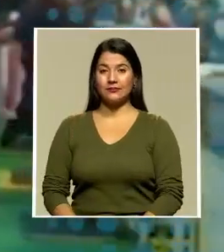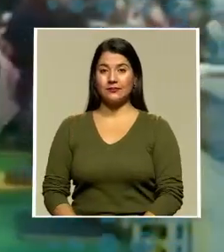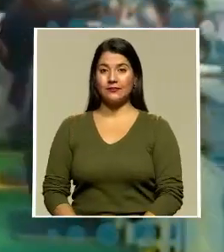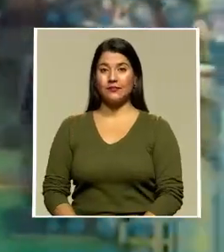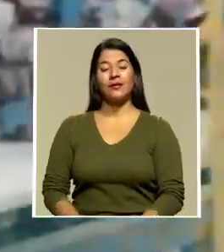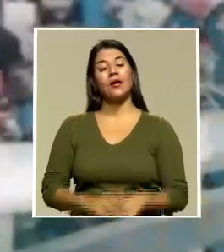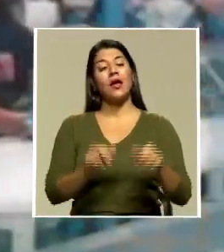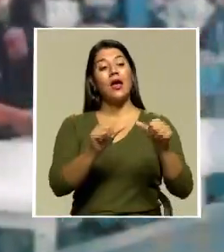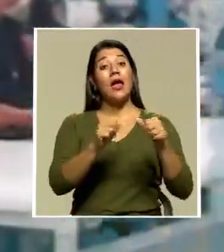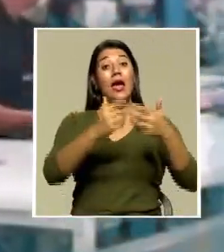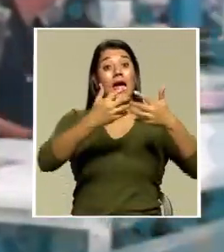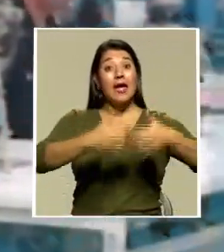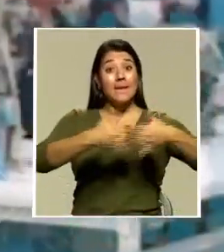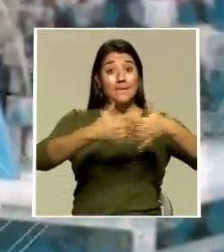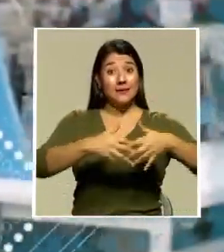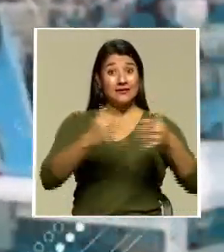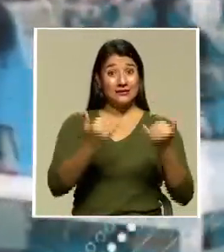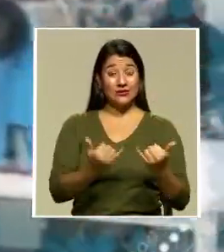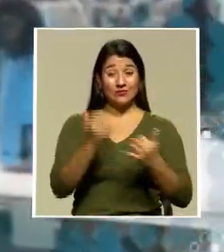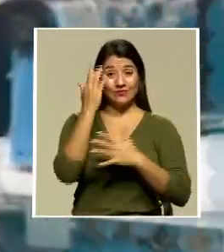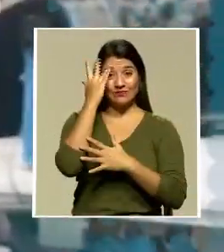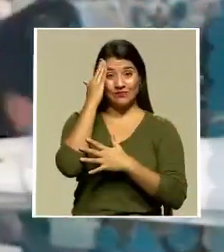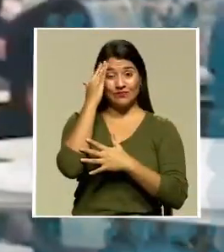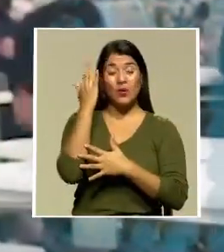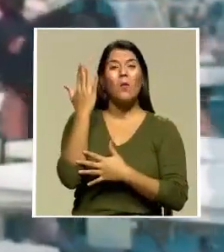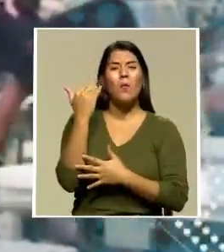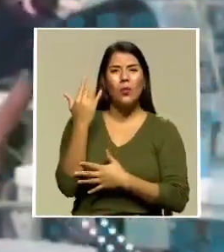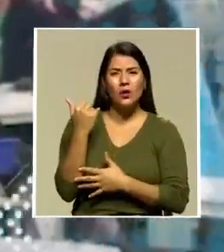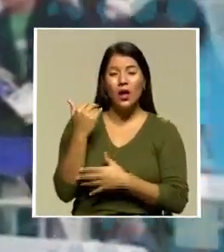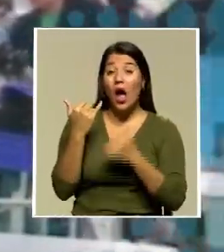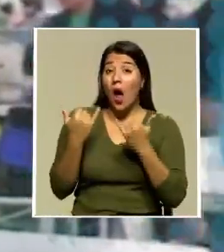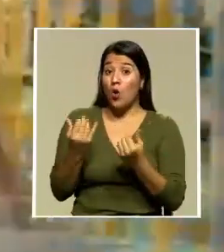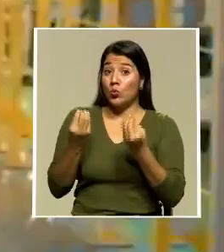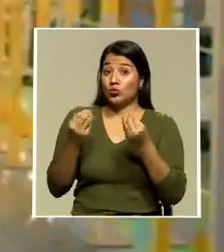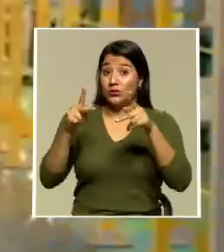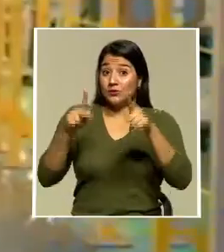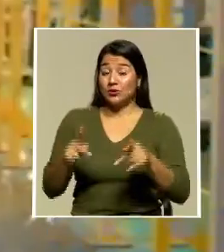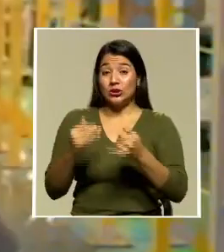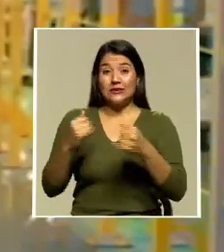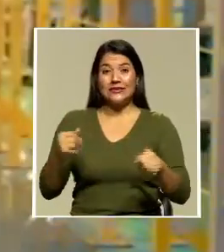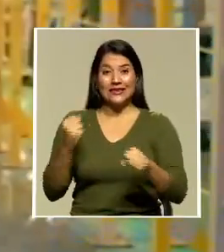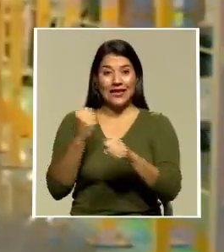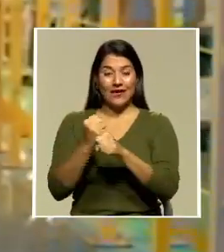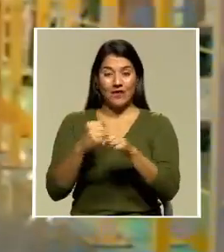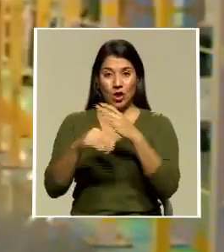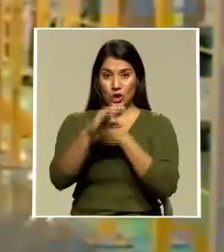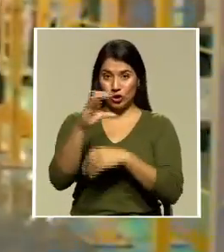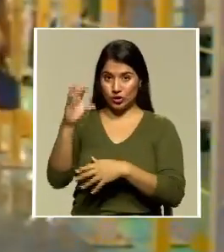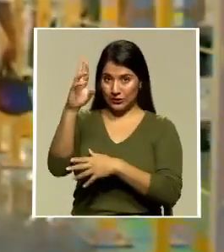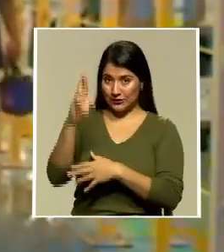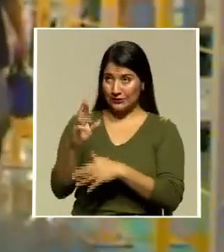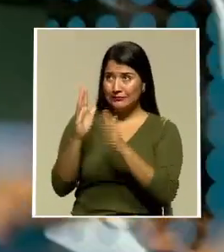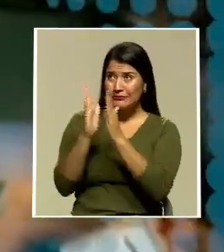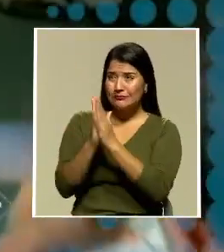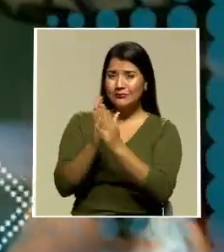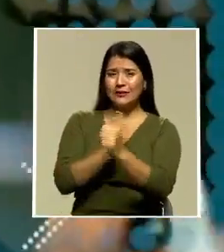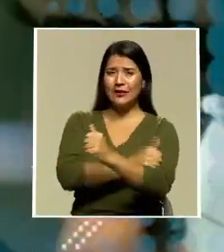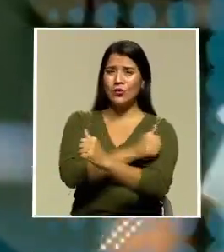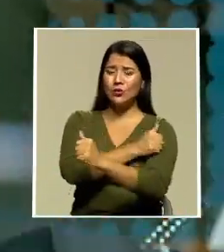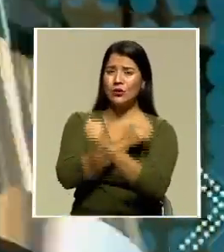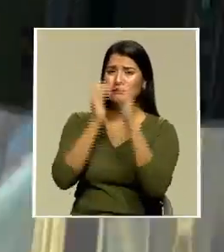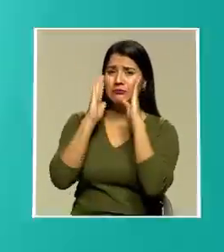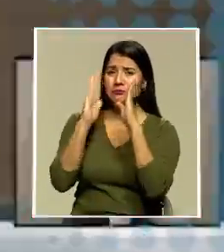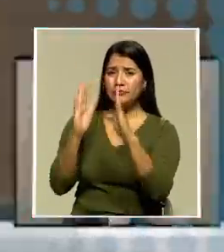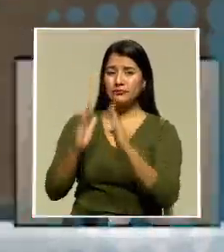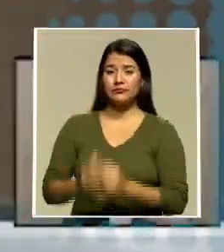Sectores empresariales mantienen preocupación ante el alto nivel de desempleo en el país y piden a las autoridades ser escuchados.